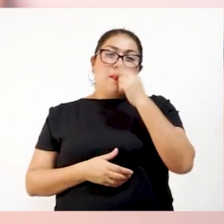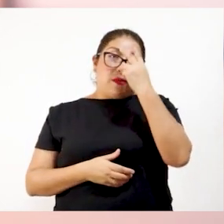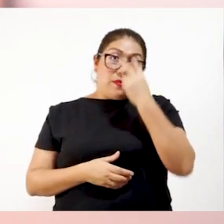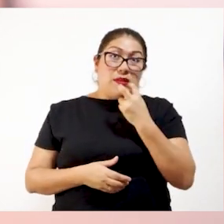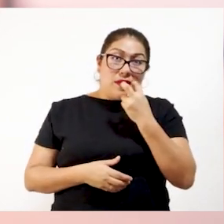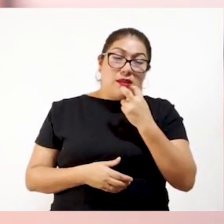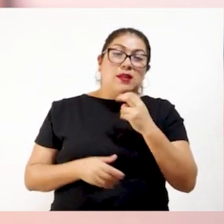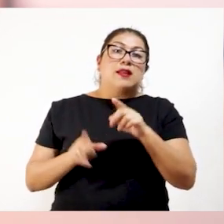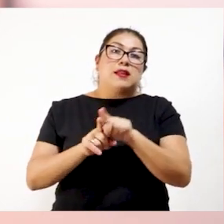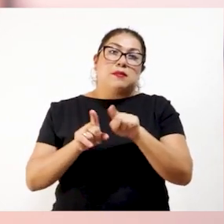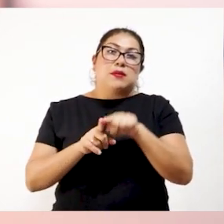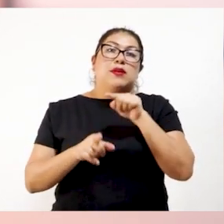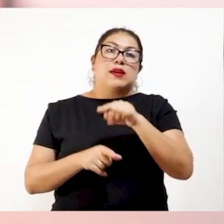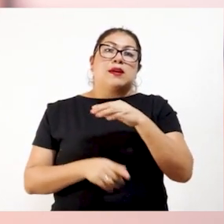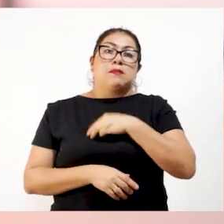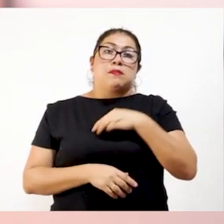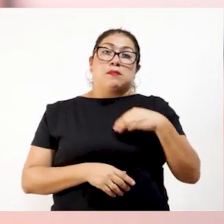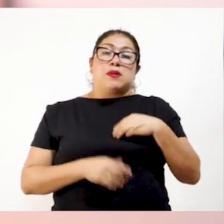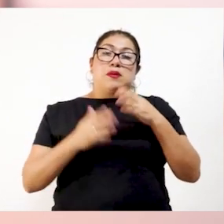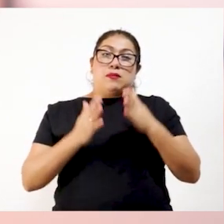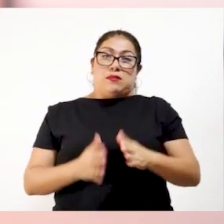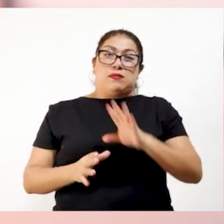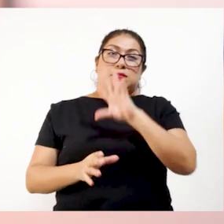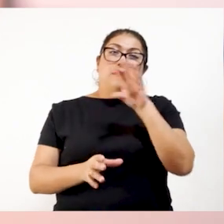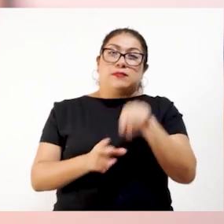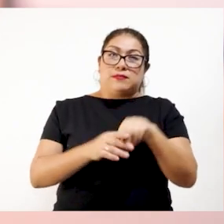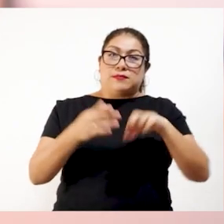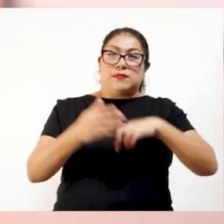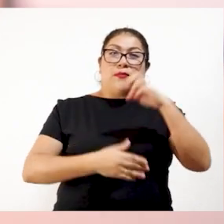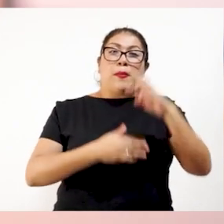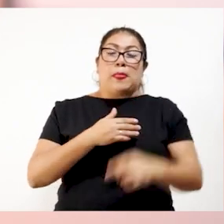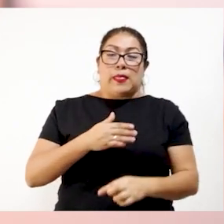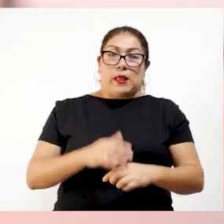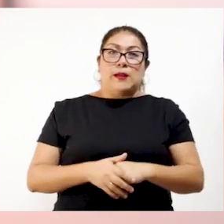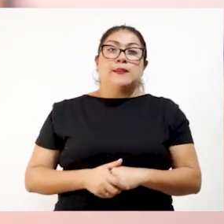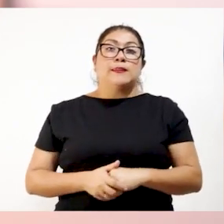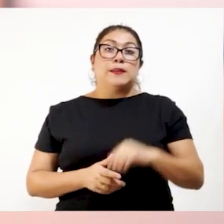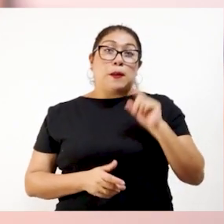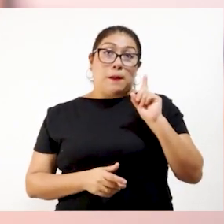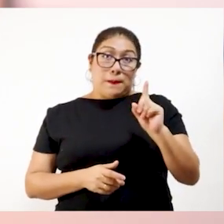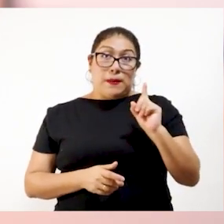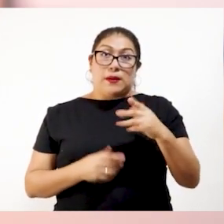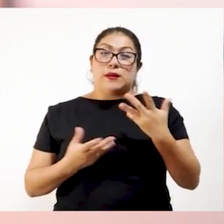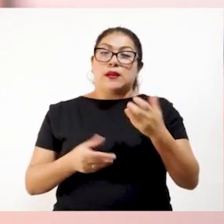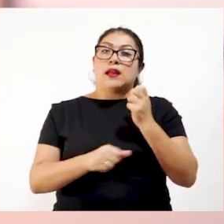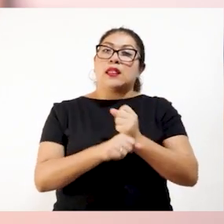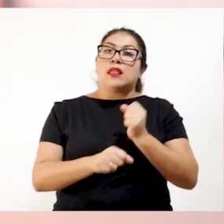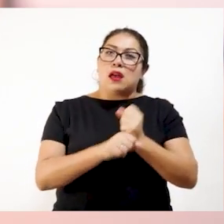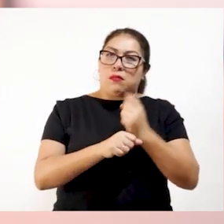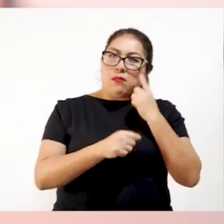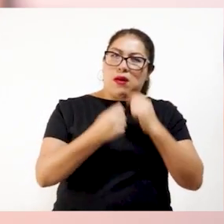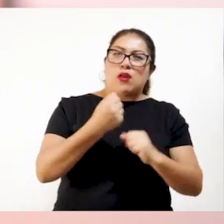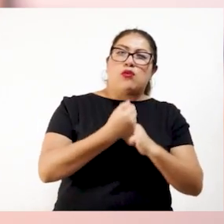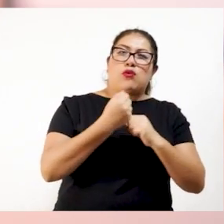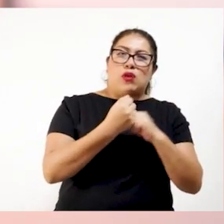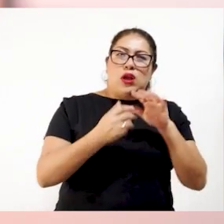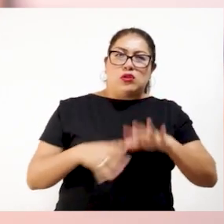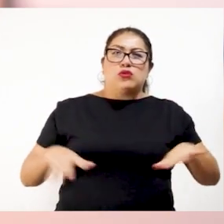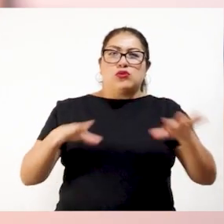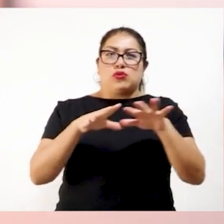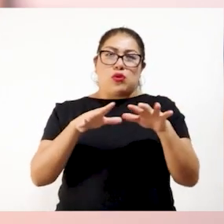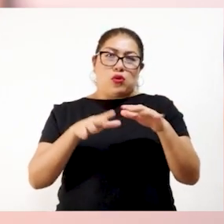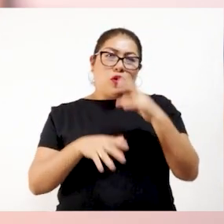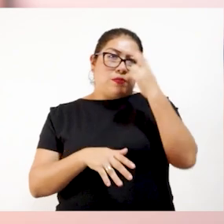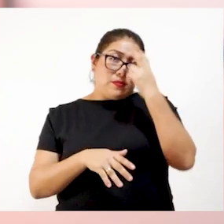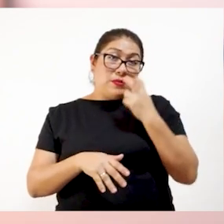Invidentes, que es miembro ejecutor también del programa, pero que trabaja pues en favor de todas las